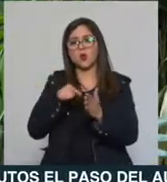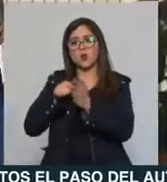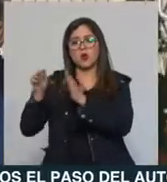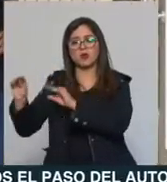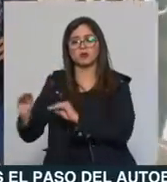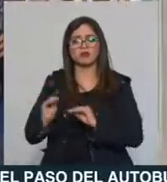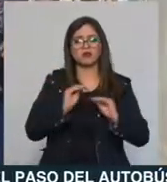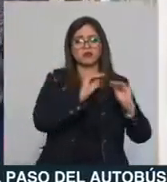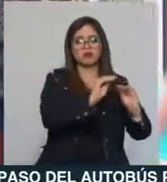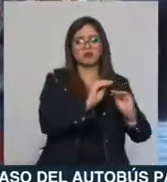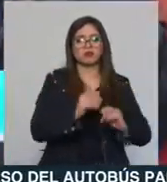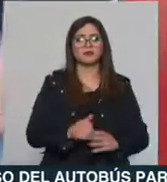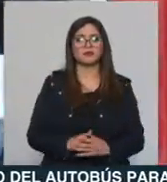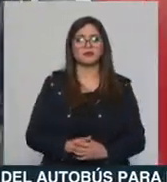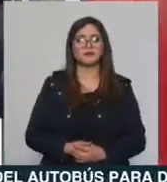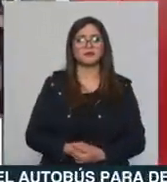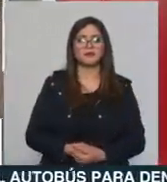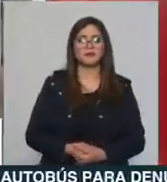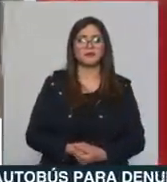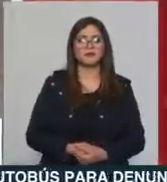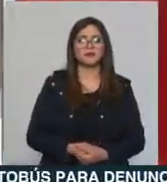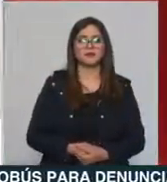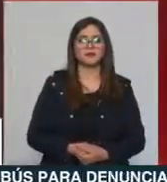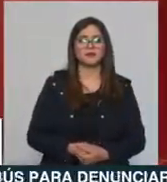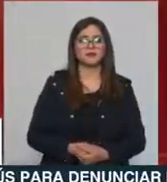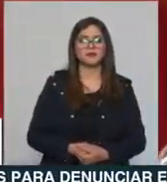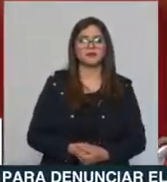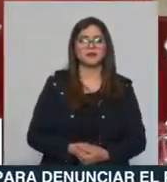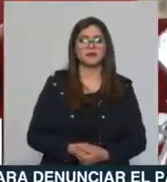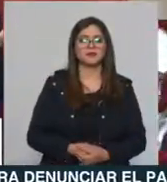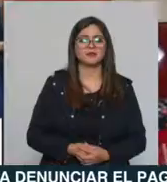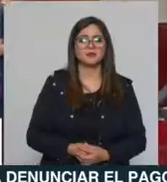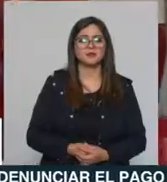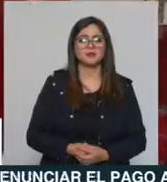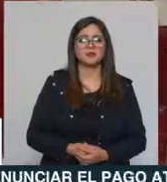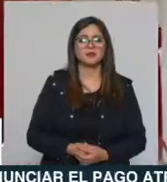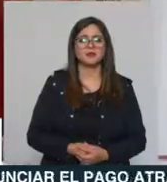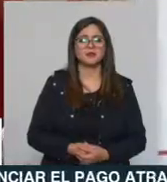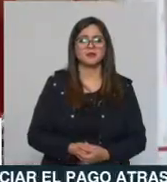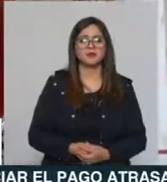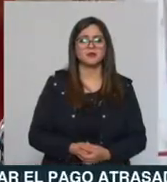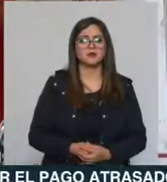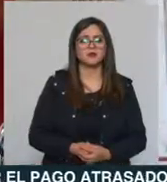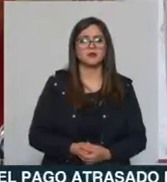clínica. En las imágenes, Manuel Hernández, Saray Mariscal, 21 Noticias.